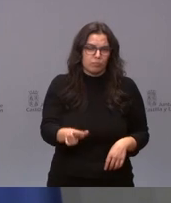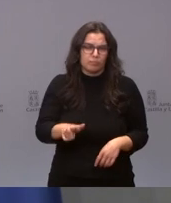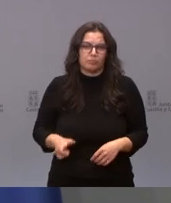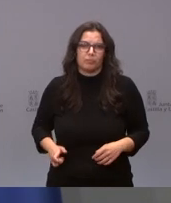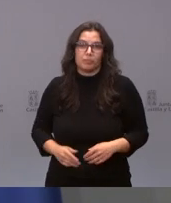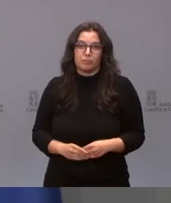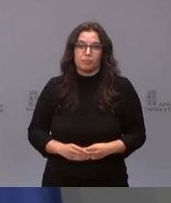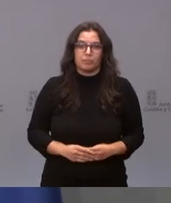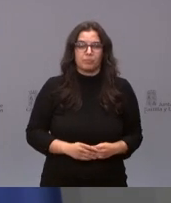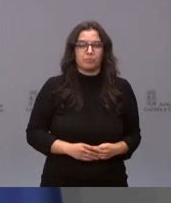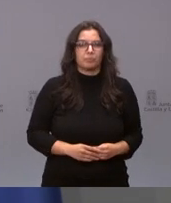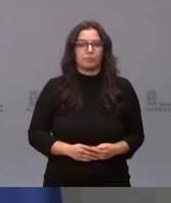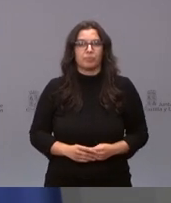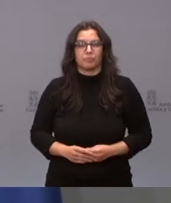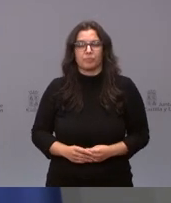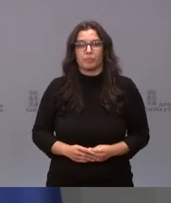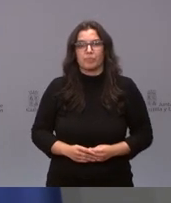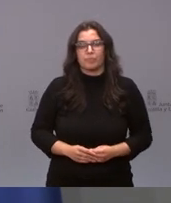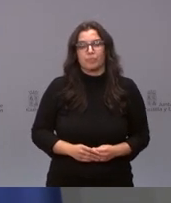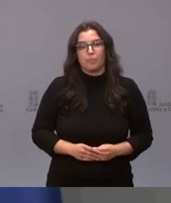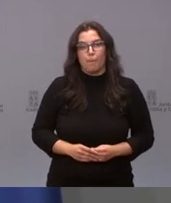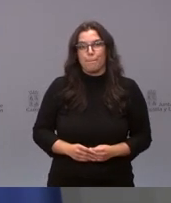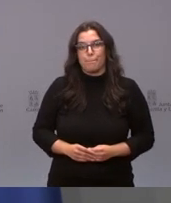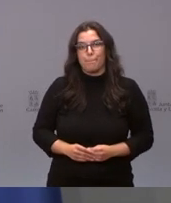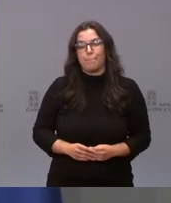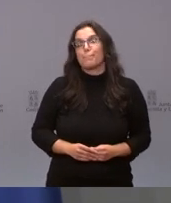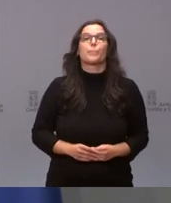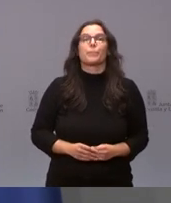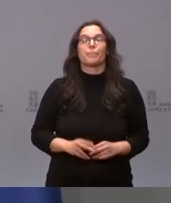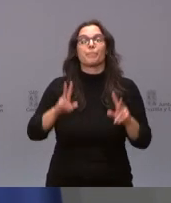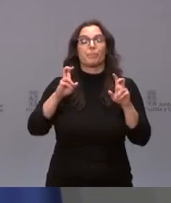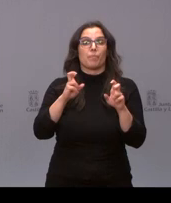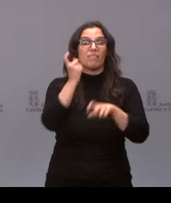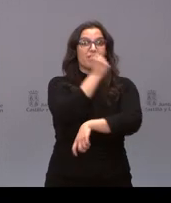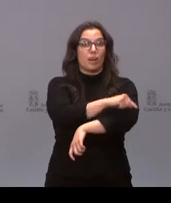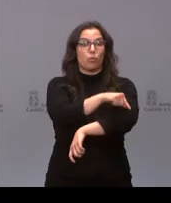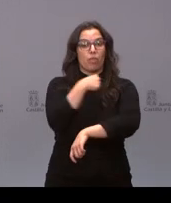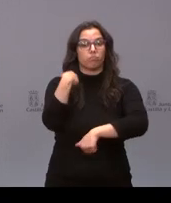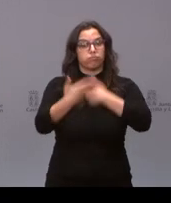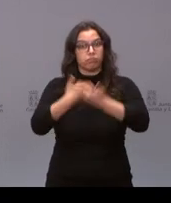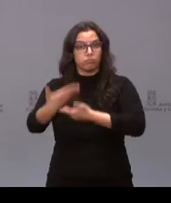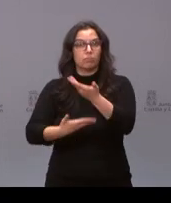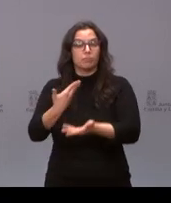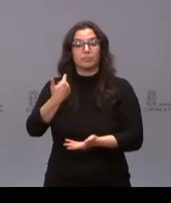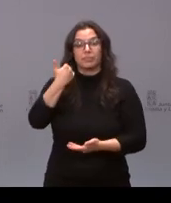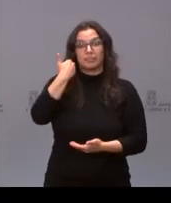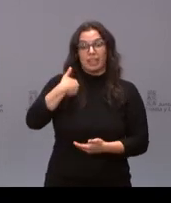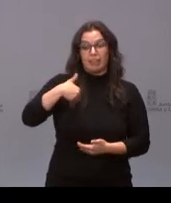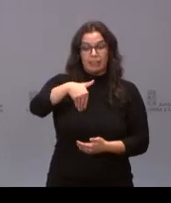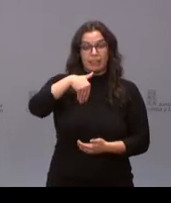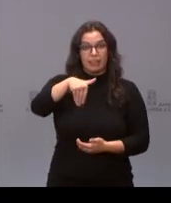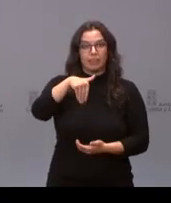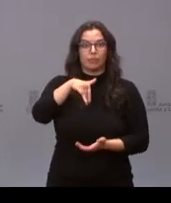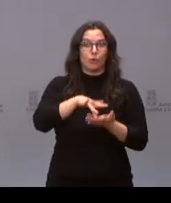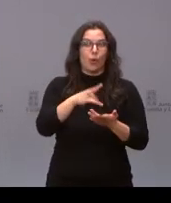de esa persona la relación al avance de la campaña de vacunación señala que nos vamos acercando a una cifra